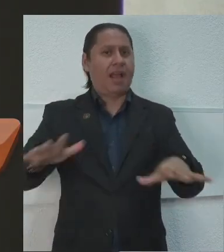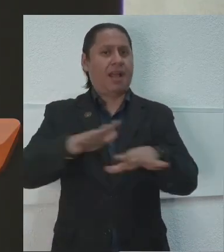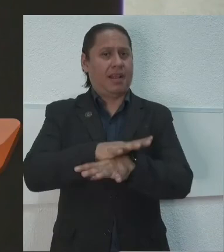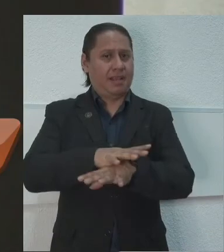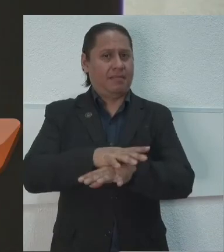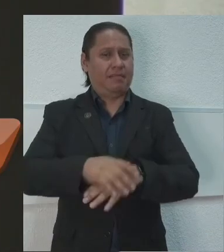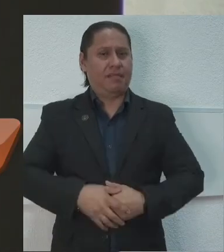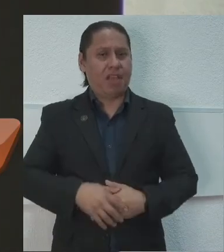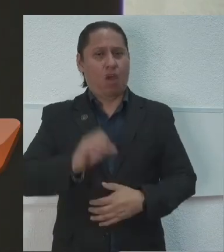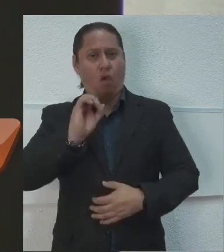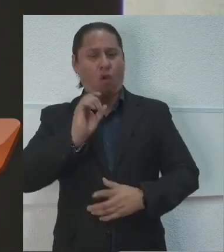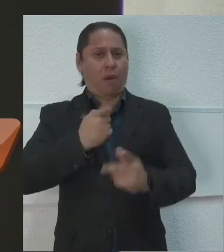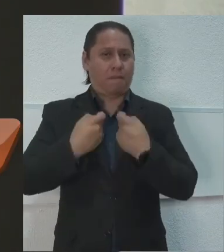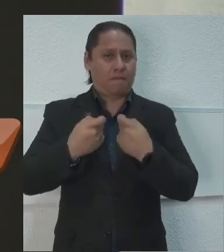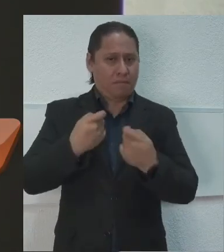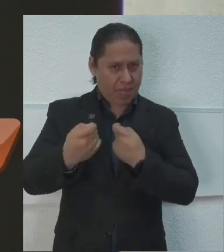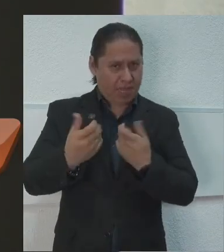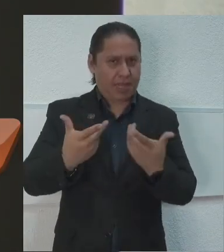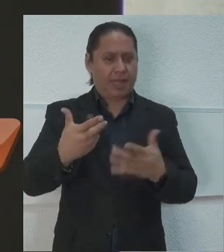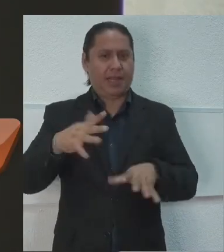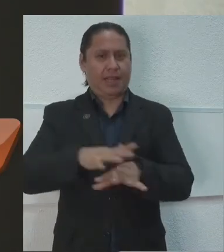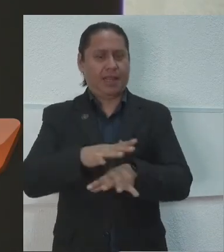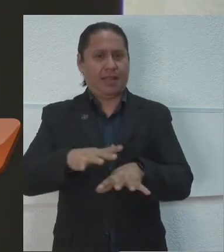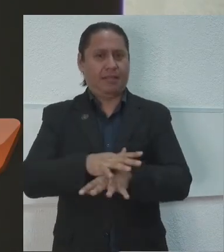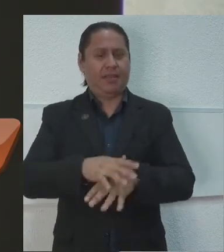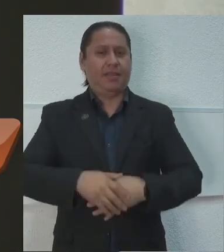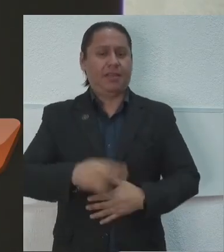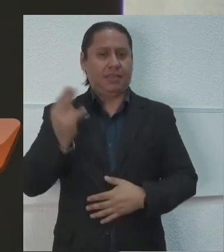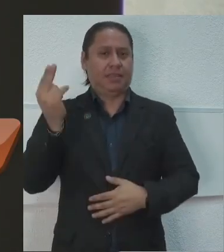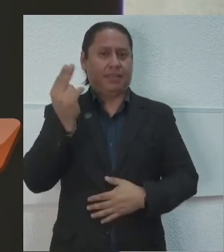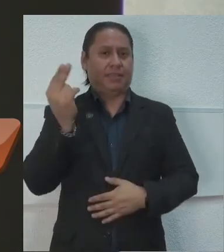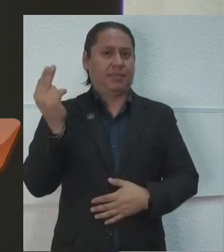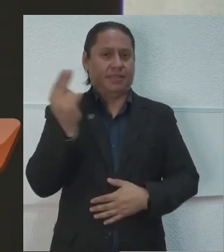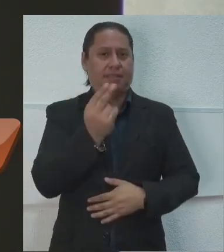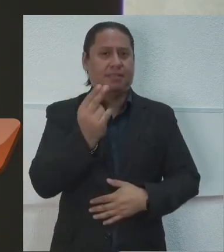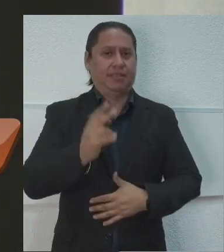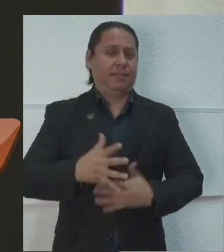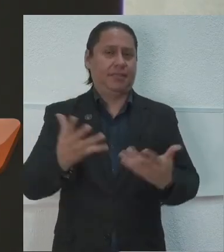nada más se administre el cambio, necesitamos hacer